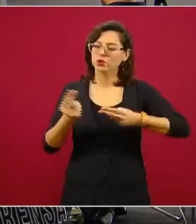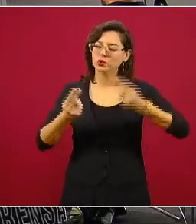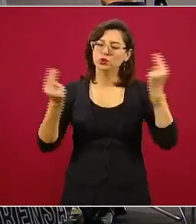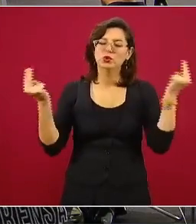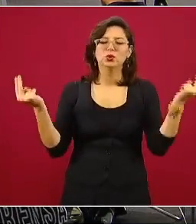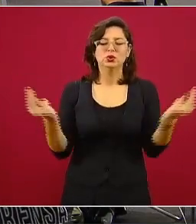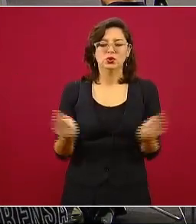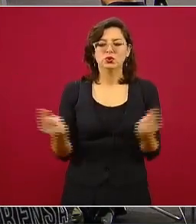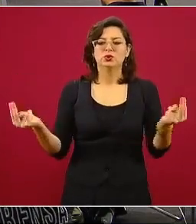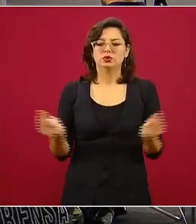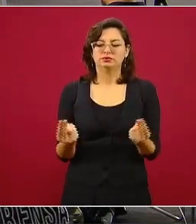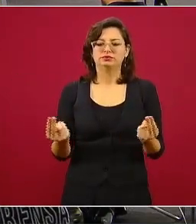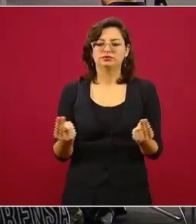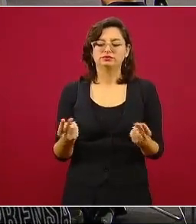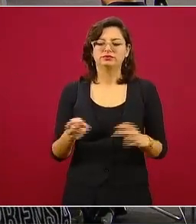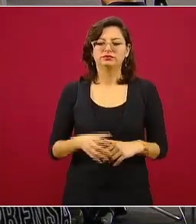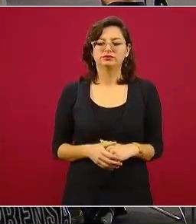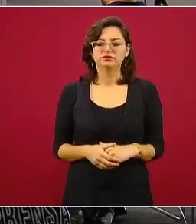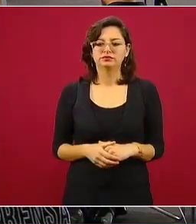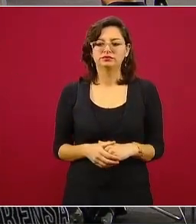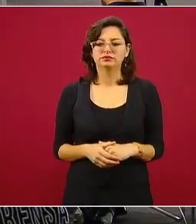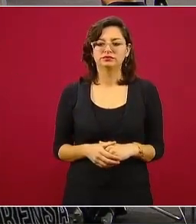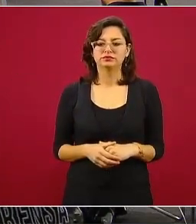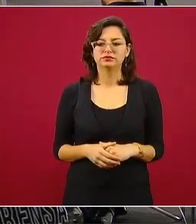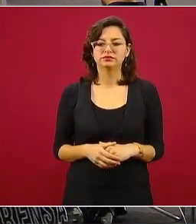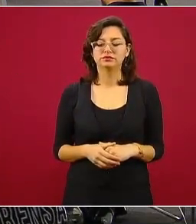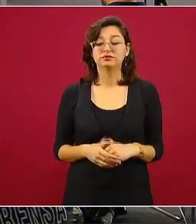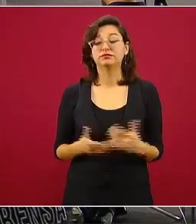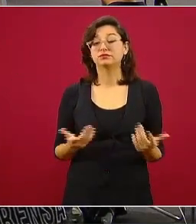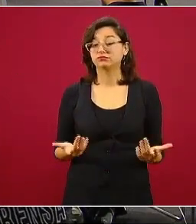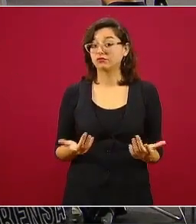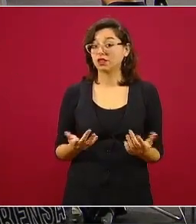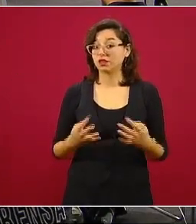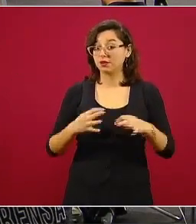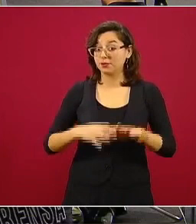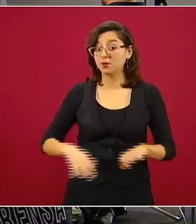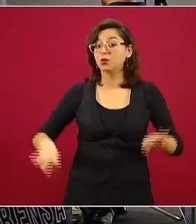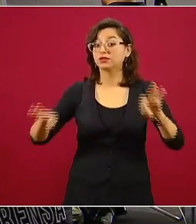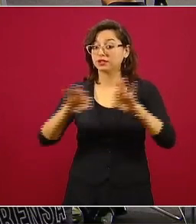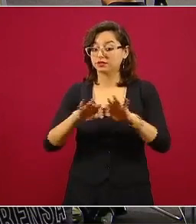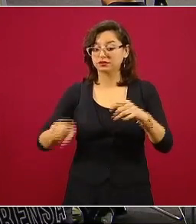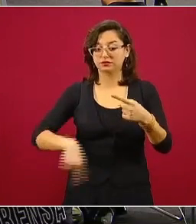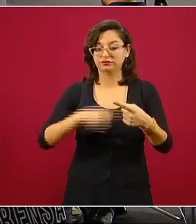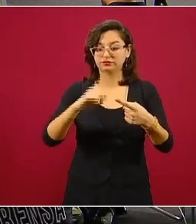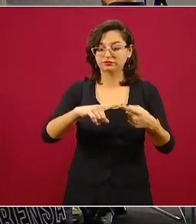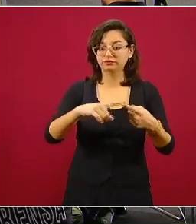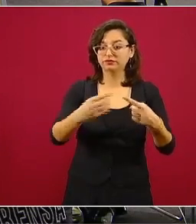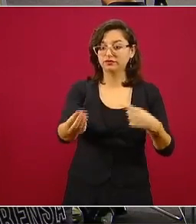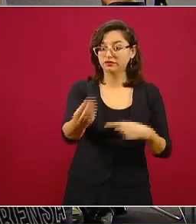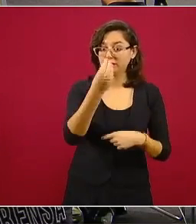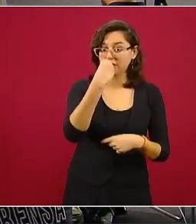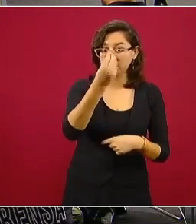universal, empezando por evitar acaparamiento en alimentos,